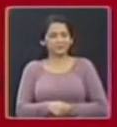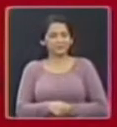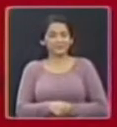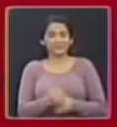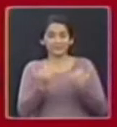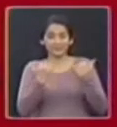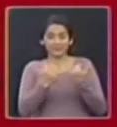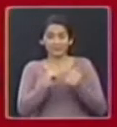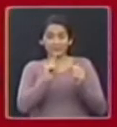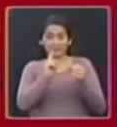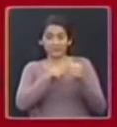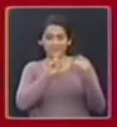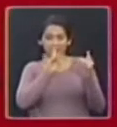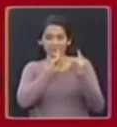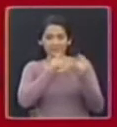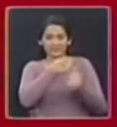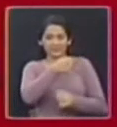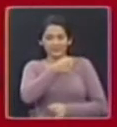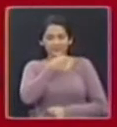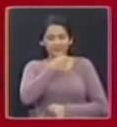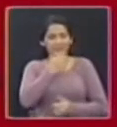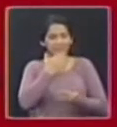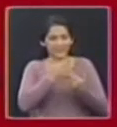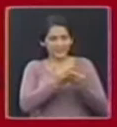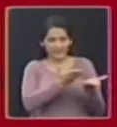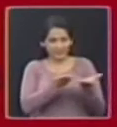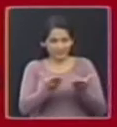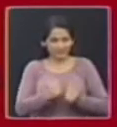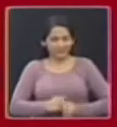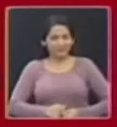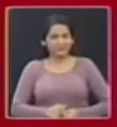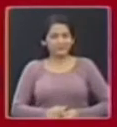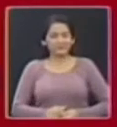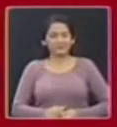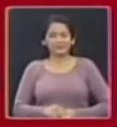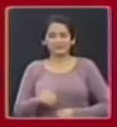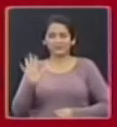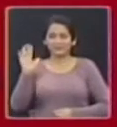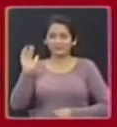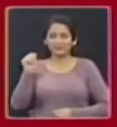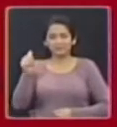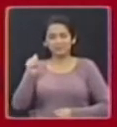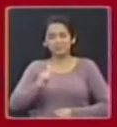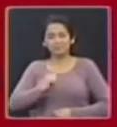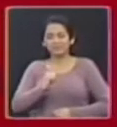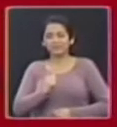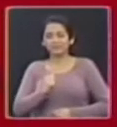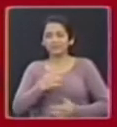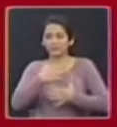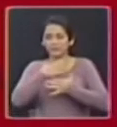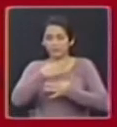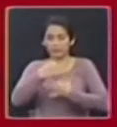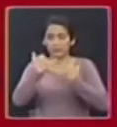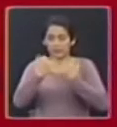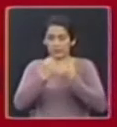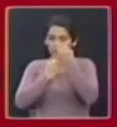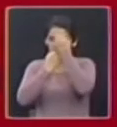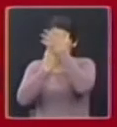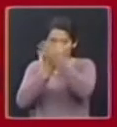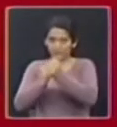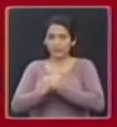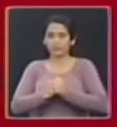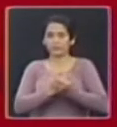nuestro estudio de Quito. Gracias por aceptar esta invitación. Bienvenido. Hola María Antonieta, es un gusto compartir con ustedes y con su